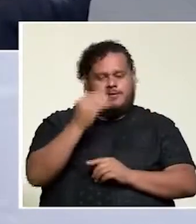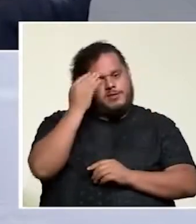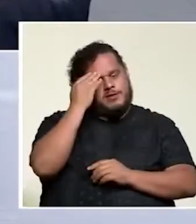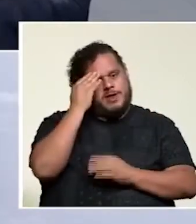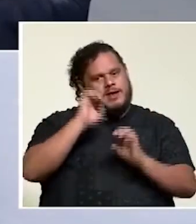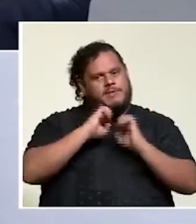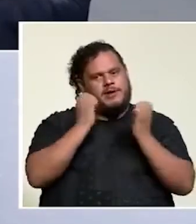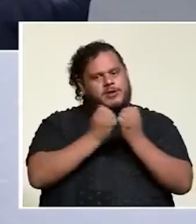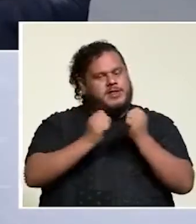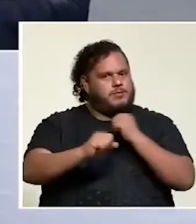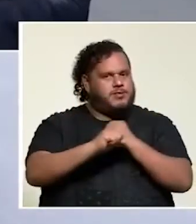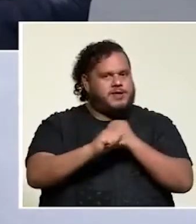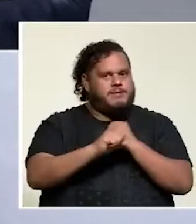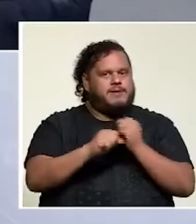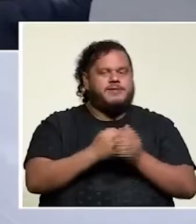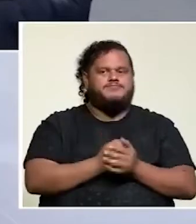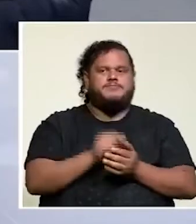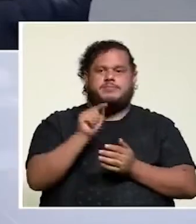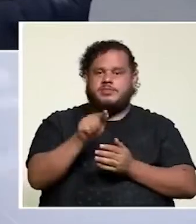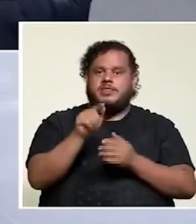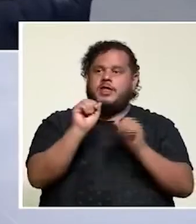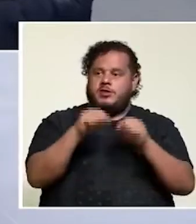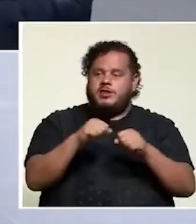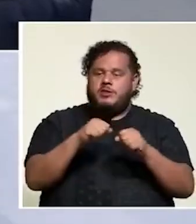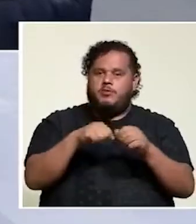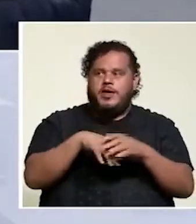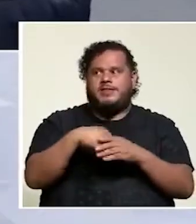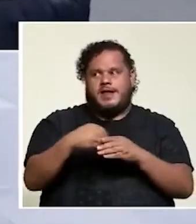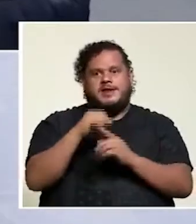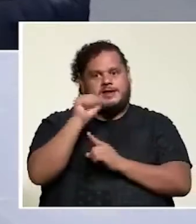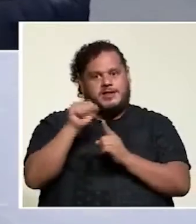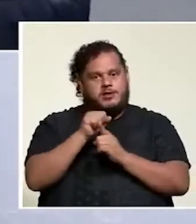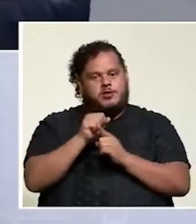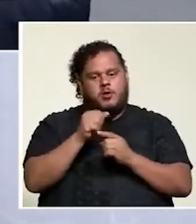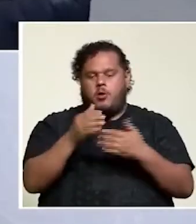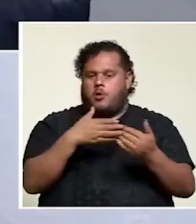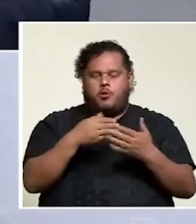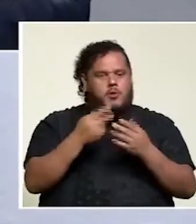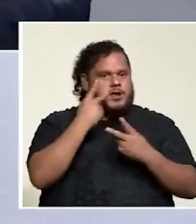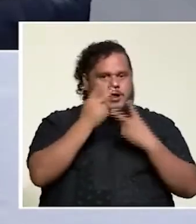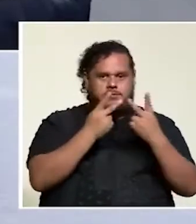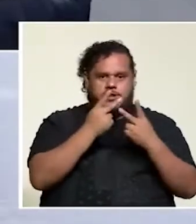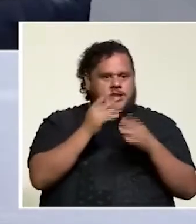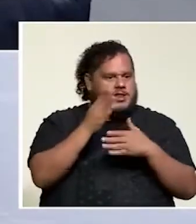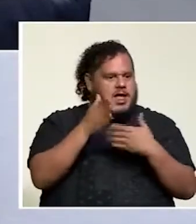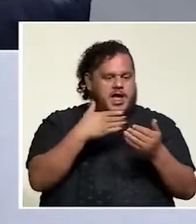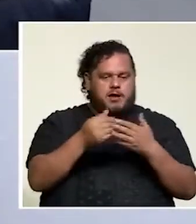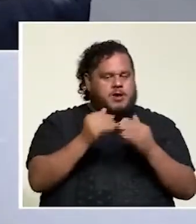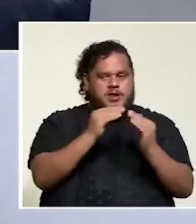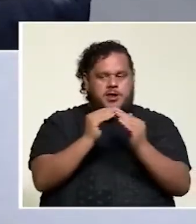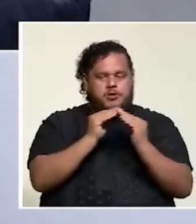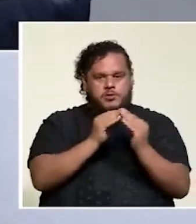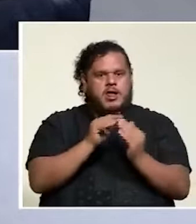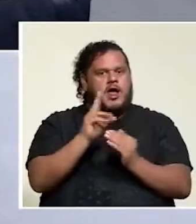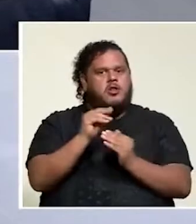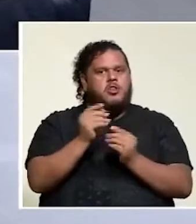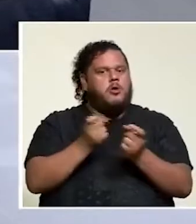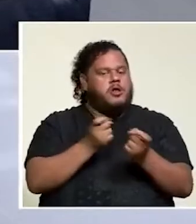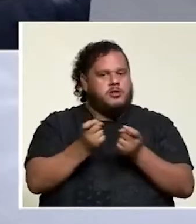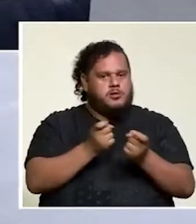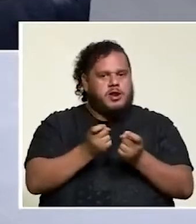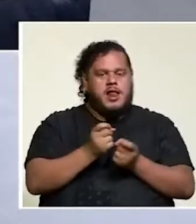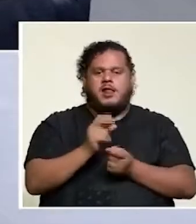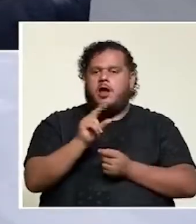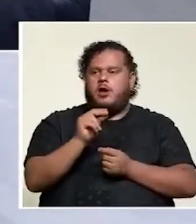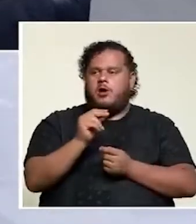los equipos de campaña que esto se puede salir de situación, ¿verdad? Que cualquier visita de un candidato a cualquier comunidad no es controlable o